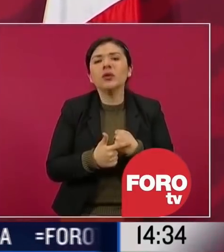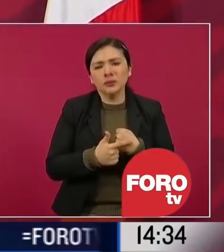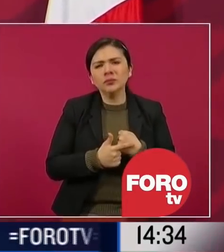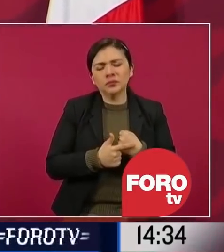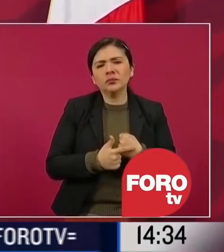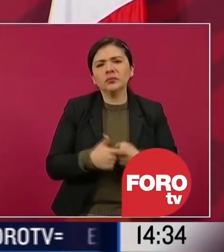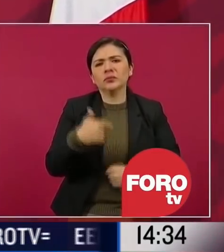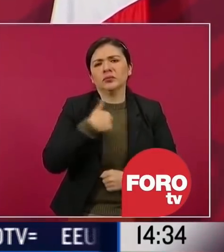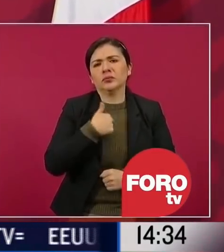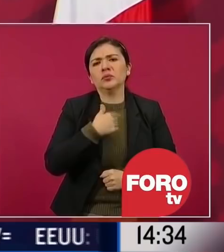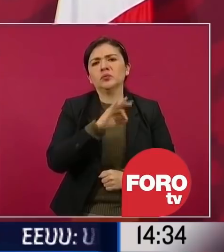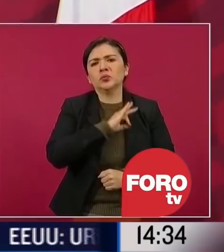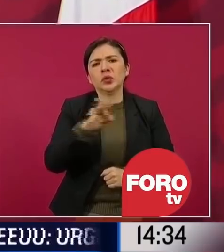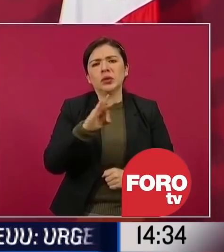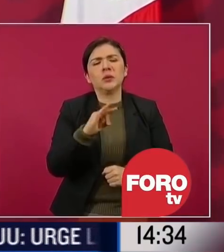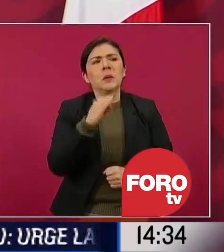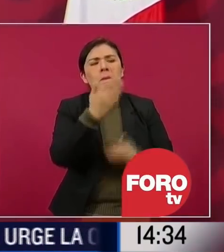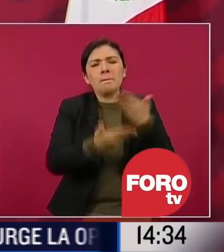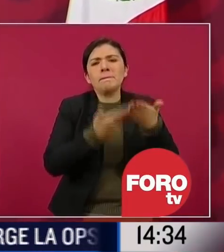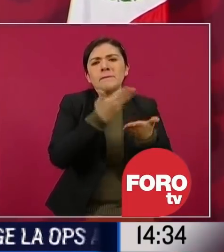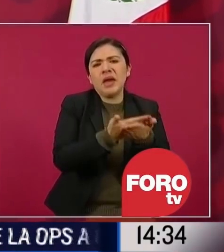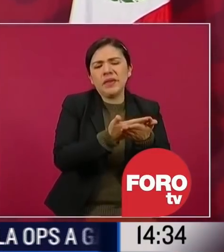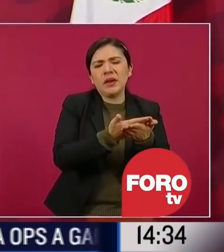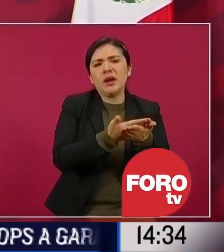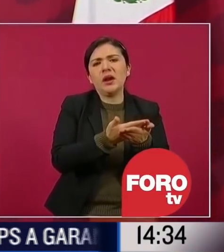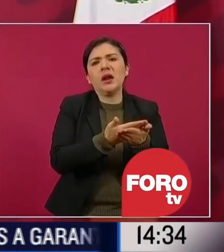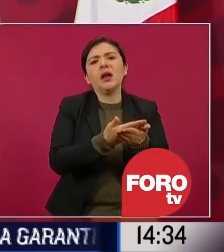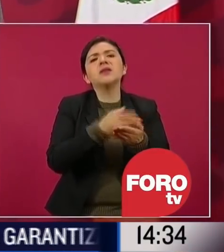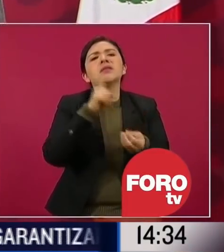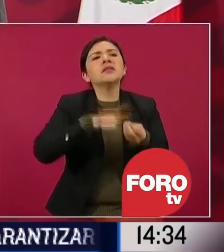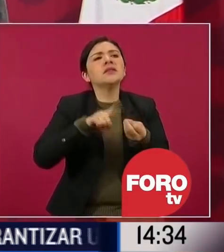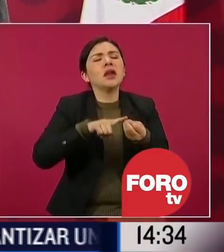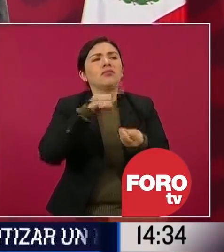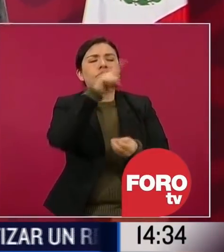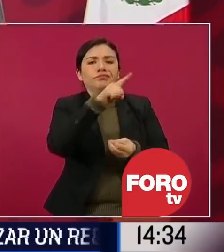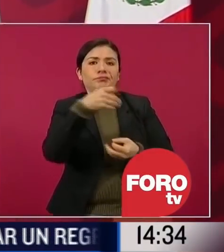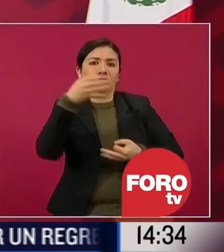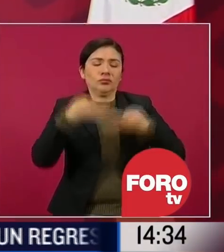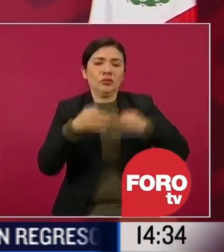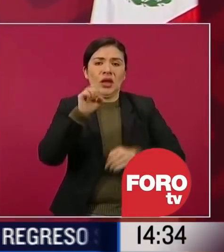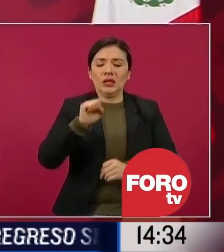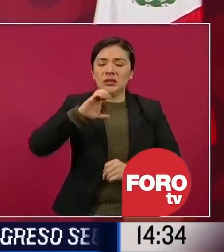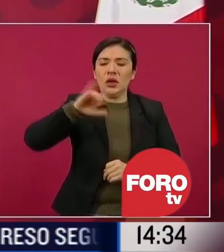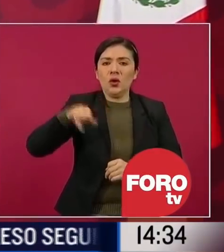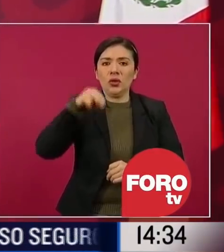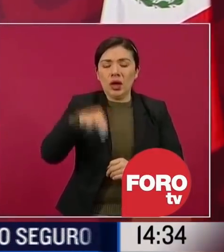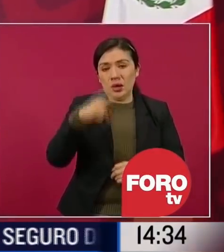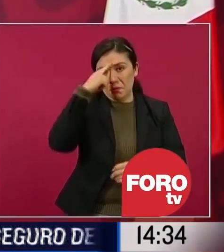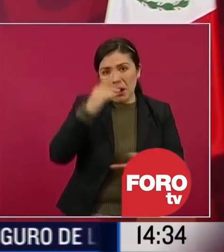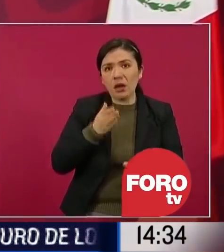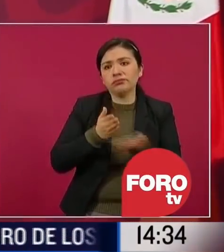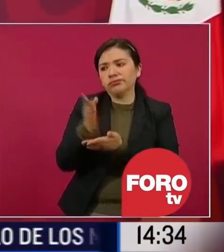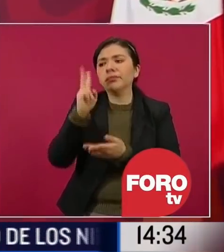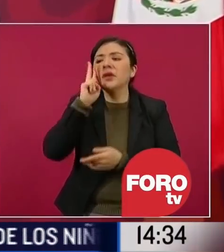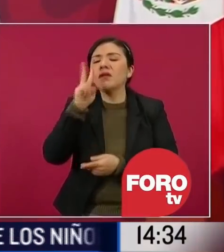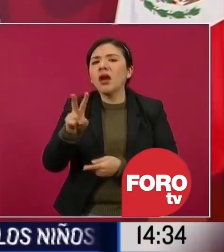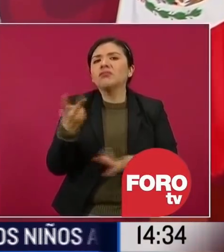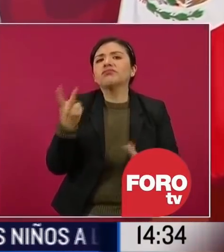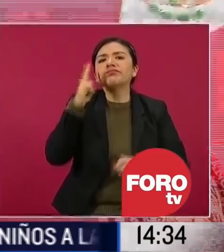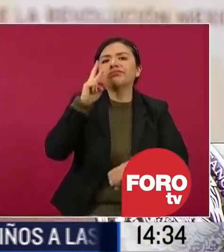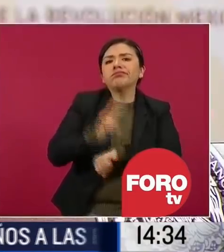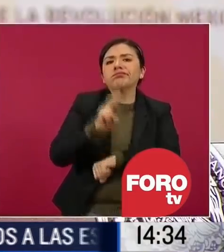a solicitar la intervención del Poder Judicial con el propósito de